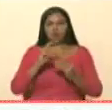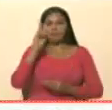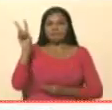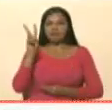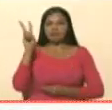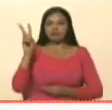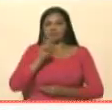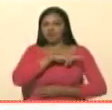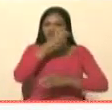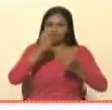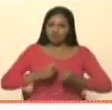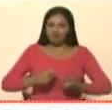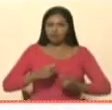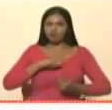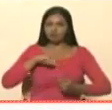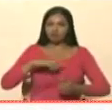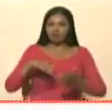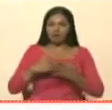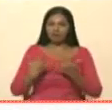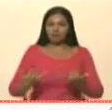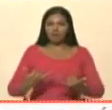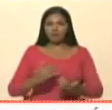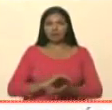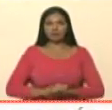Estamos en un momento